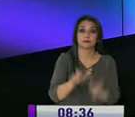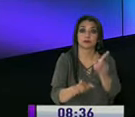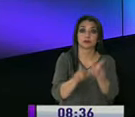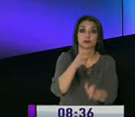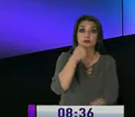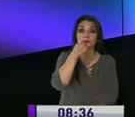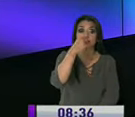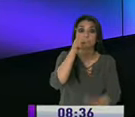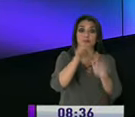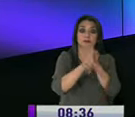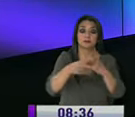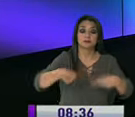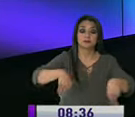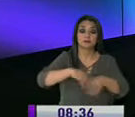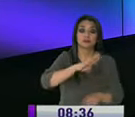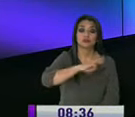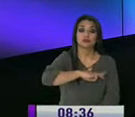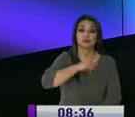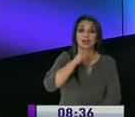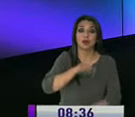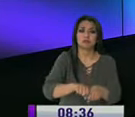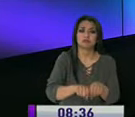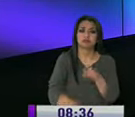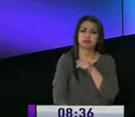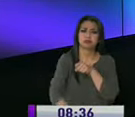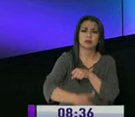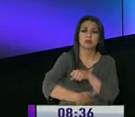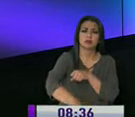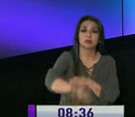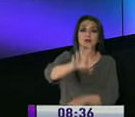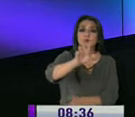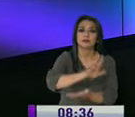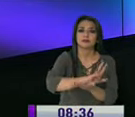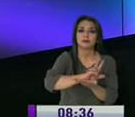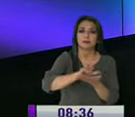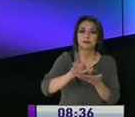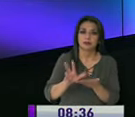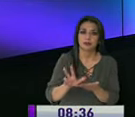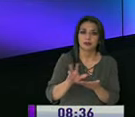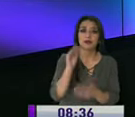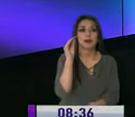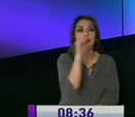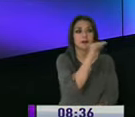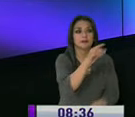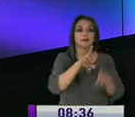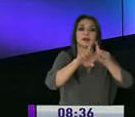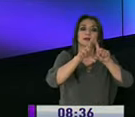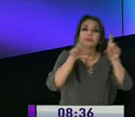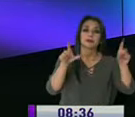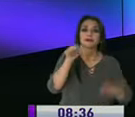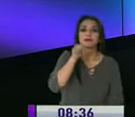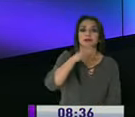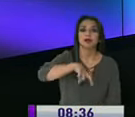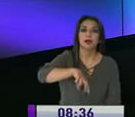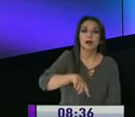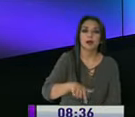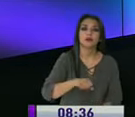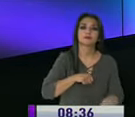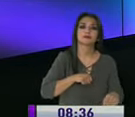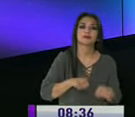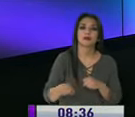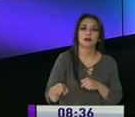Alrededor del mediodía, contando con la respectiva orden de allanamiento, se ingresa a un inmueble y luego de generar